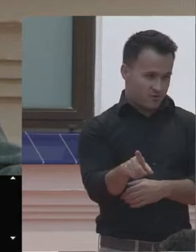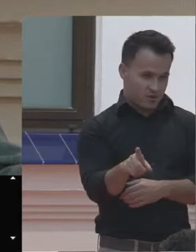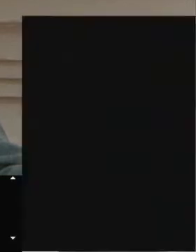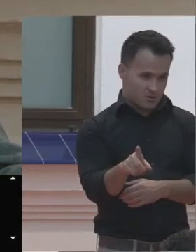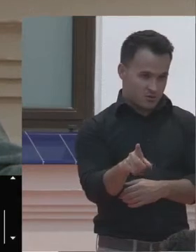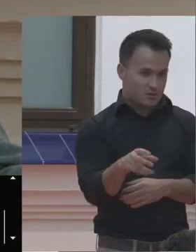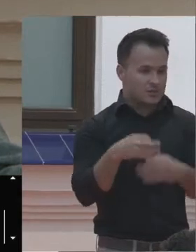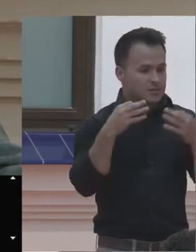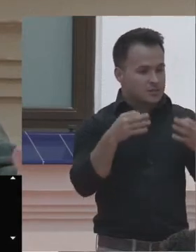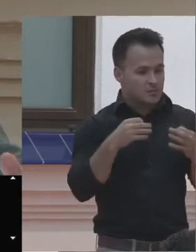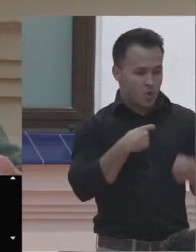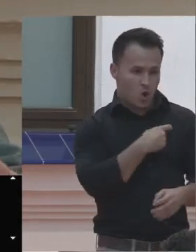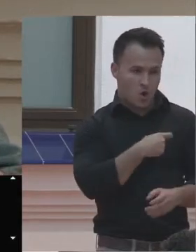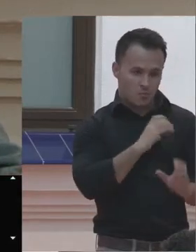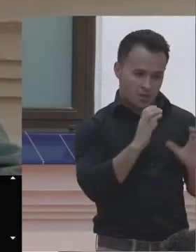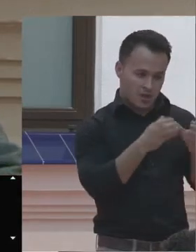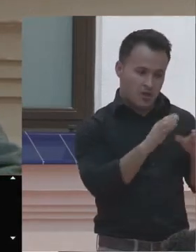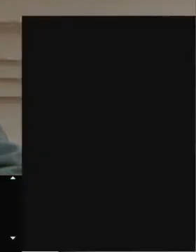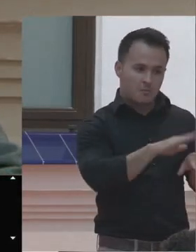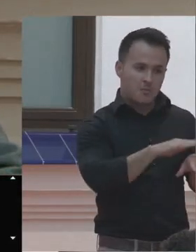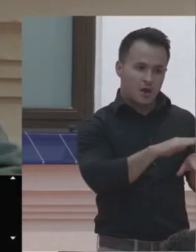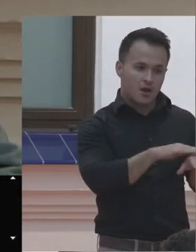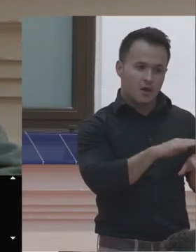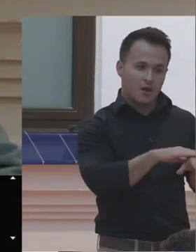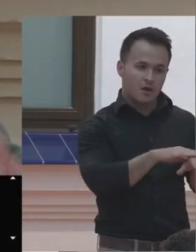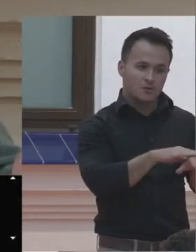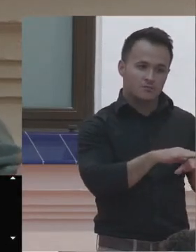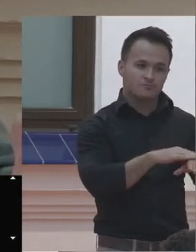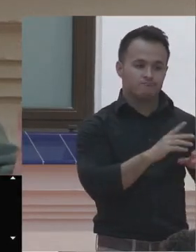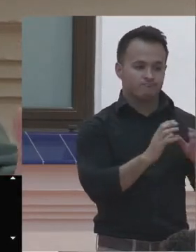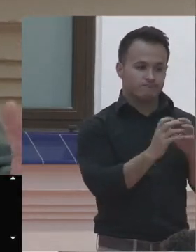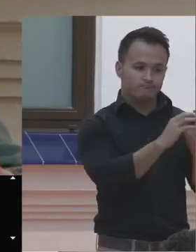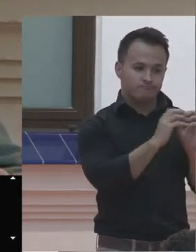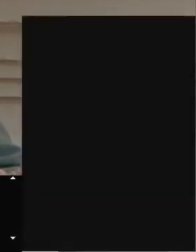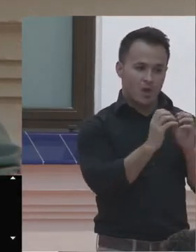Recientemente creamos un comité para contemplar justamente la